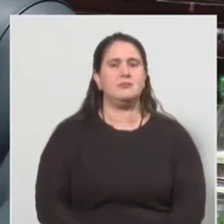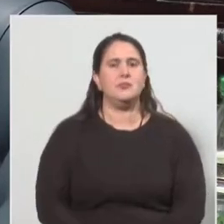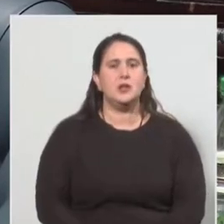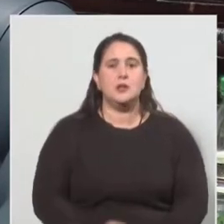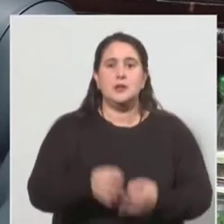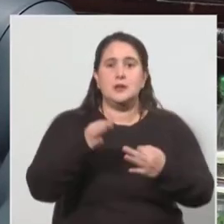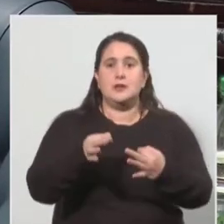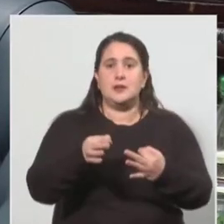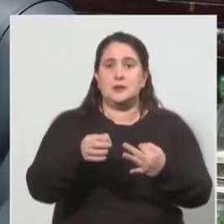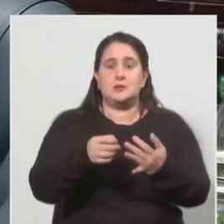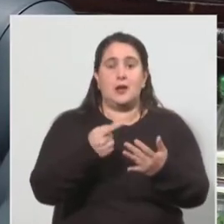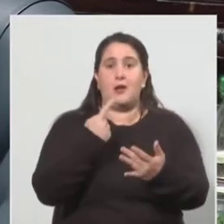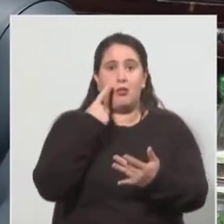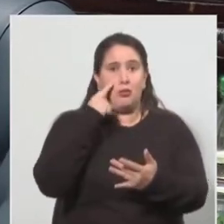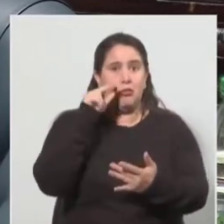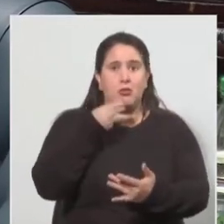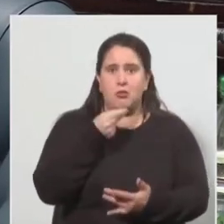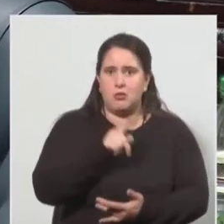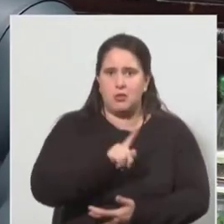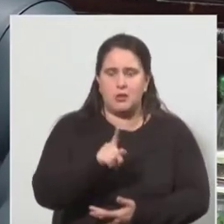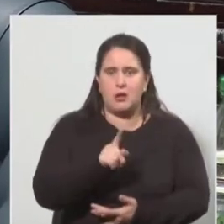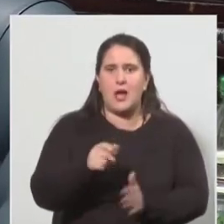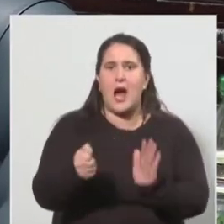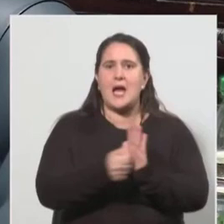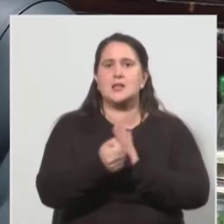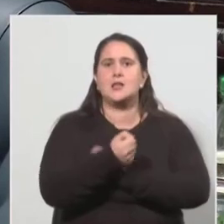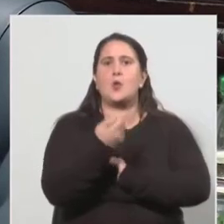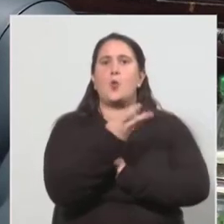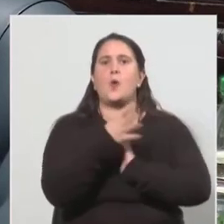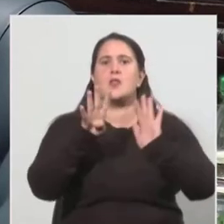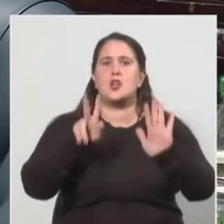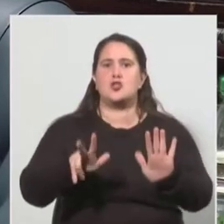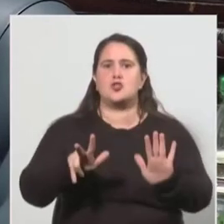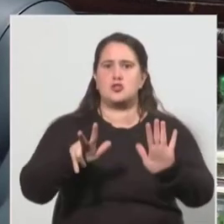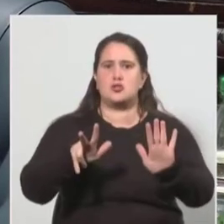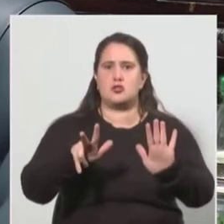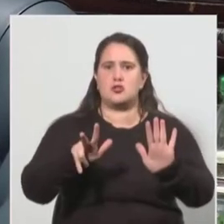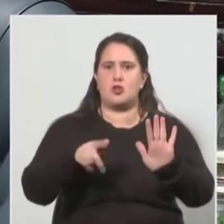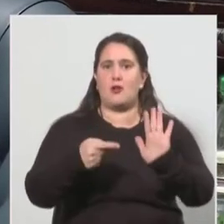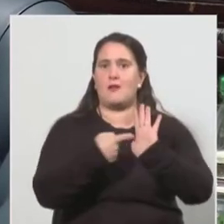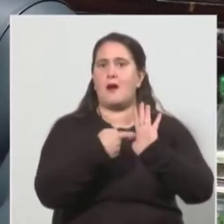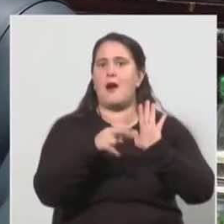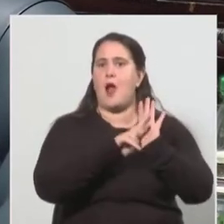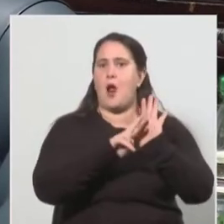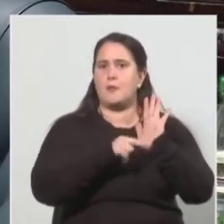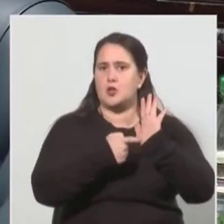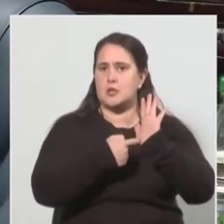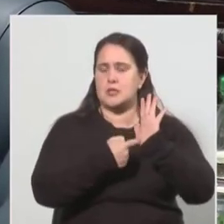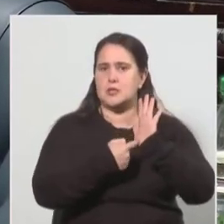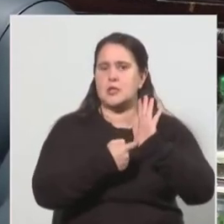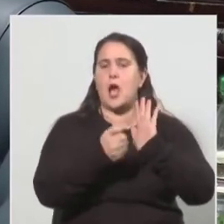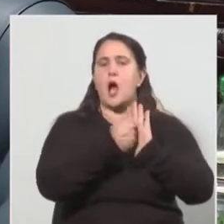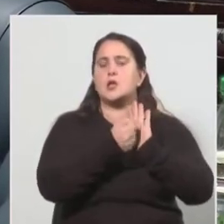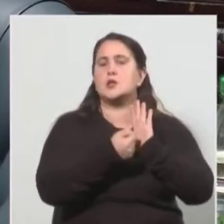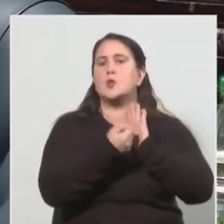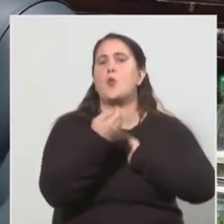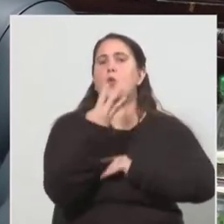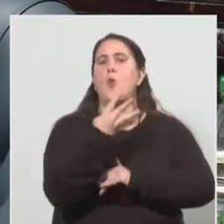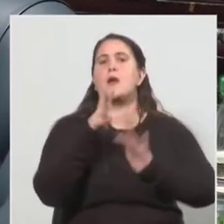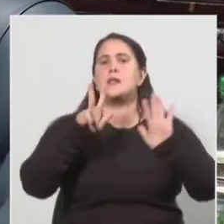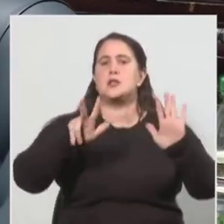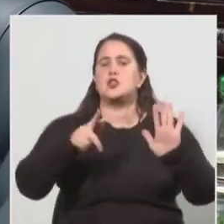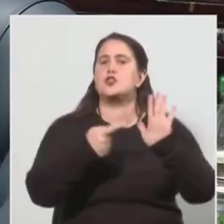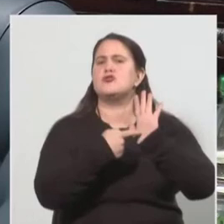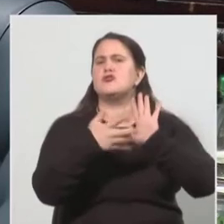No hayan reparado en el artículo 48 de ese reglamento, que establece textualmente